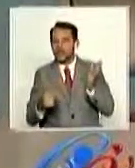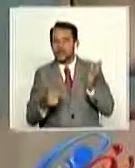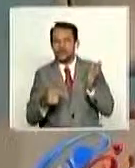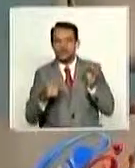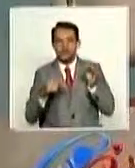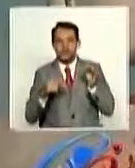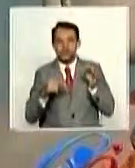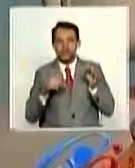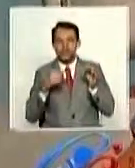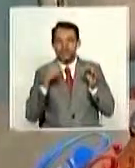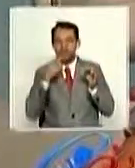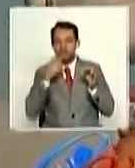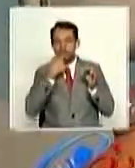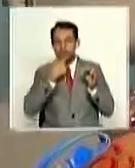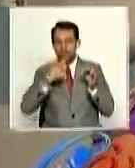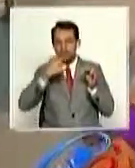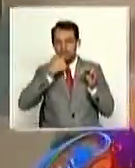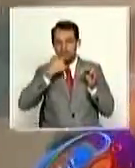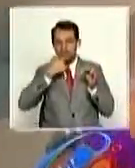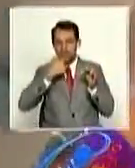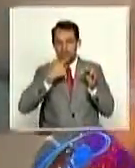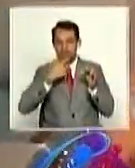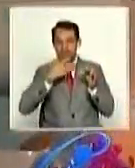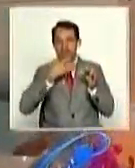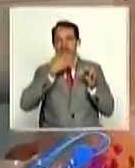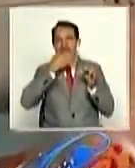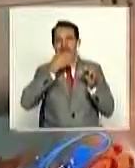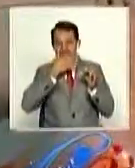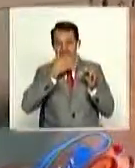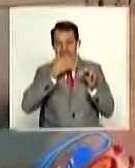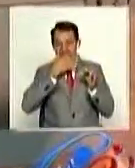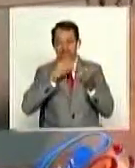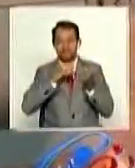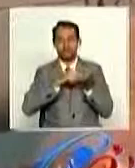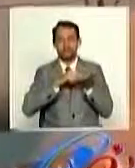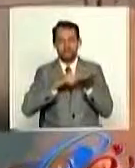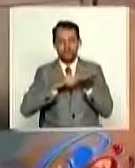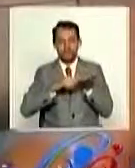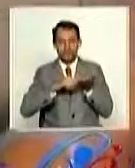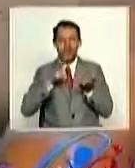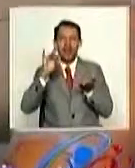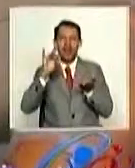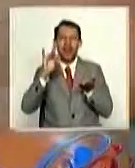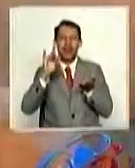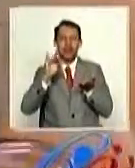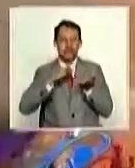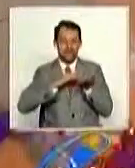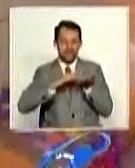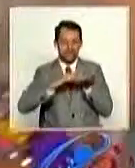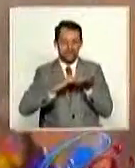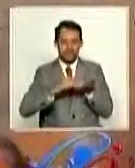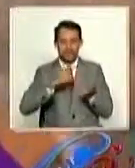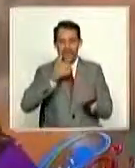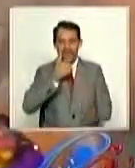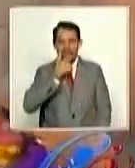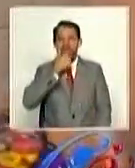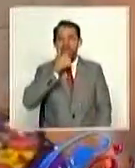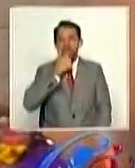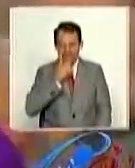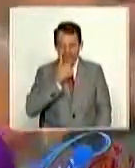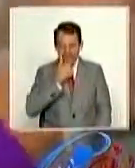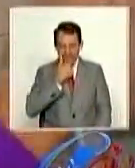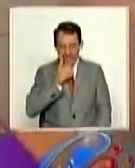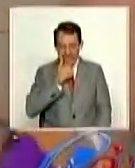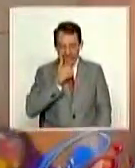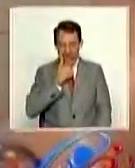de lengüeta porque como pues se maneja saliva, entonces para que cubra el protectorcito que